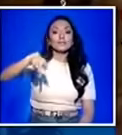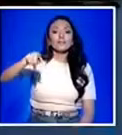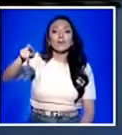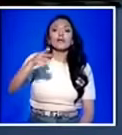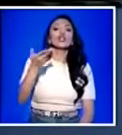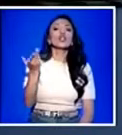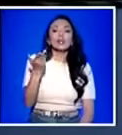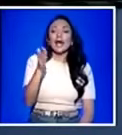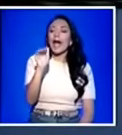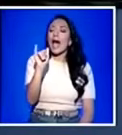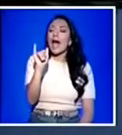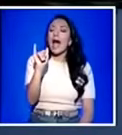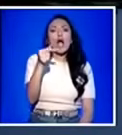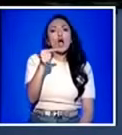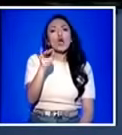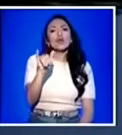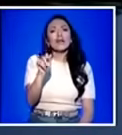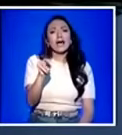Agoyán y San Francisco.